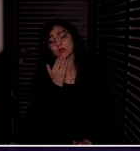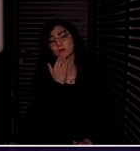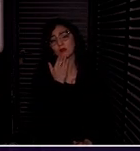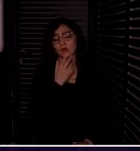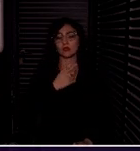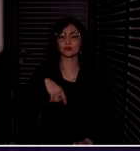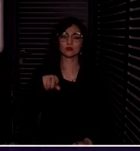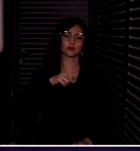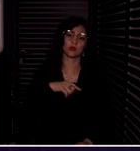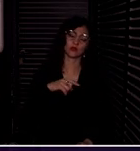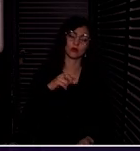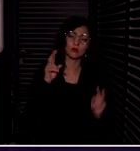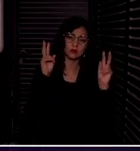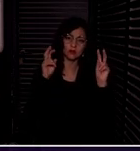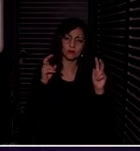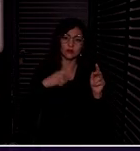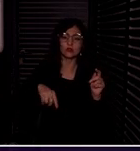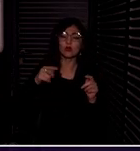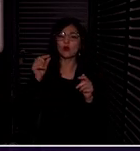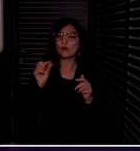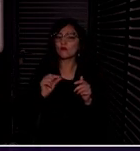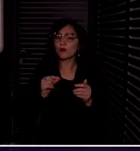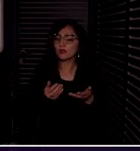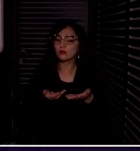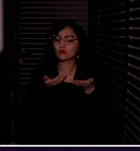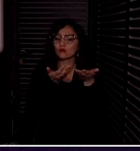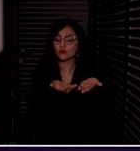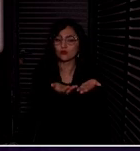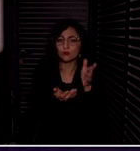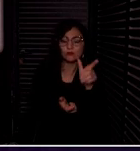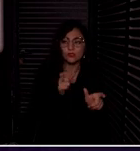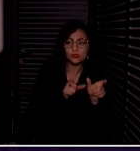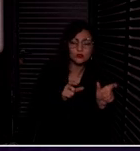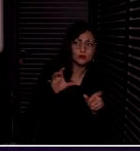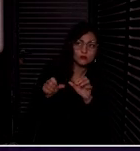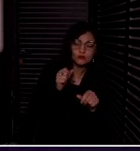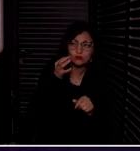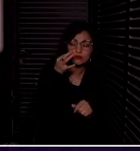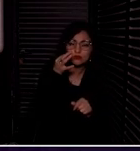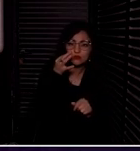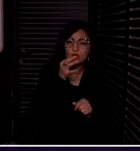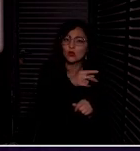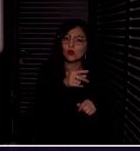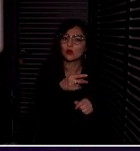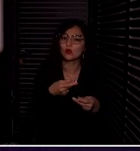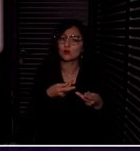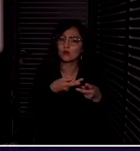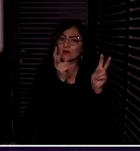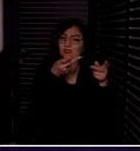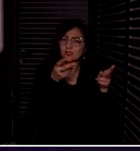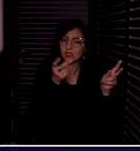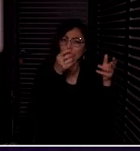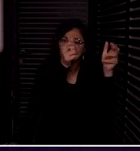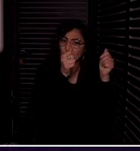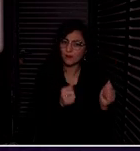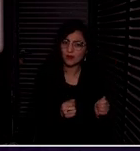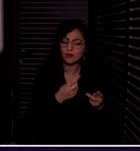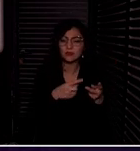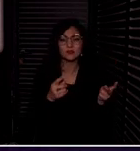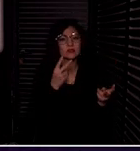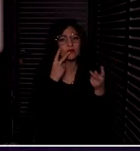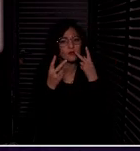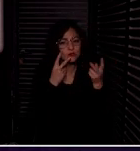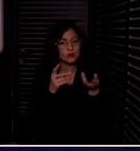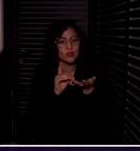de una oferta en función de la demanda o realmente de estrategias de marketing viral que se están imponiendo en el audiovisual